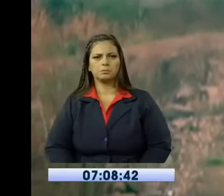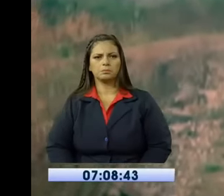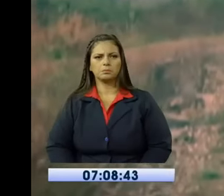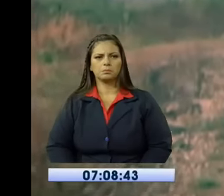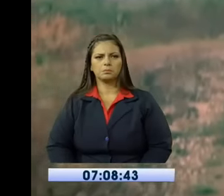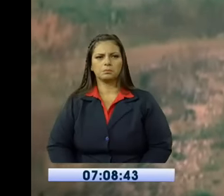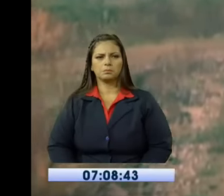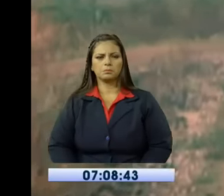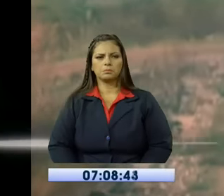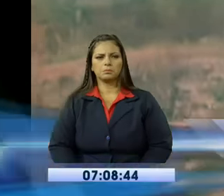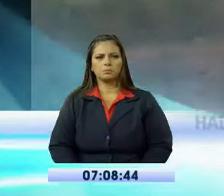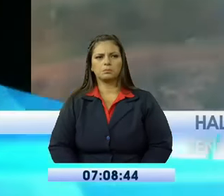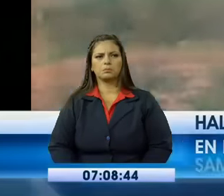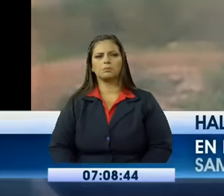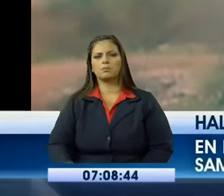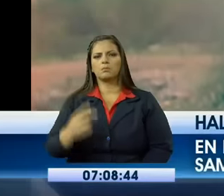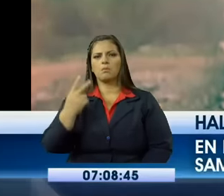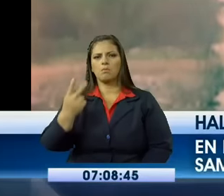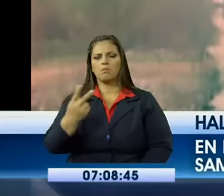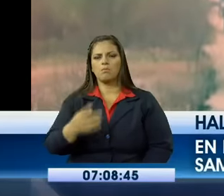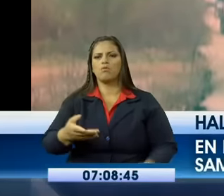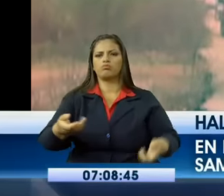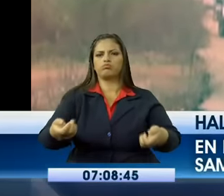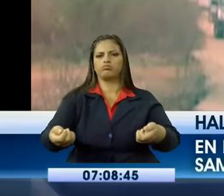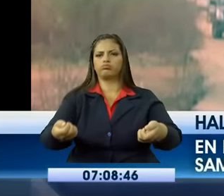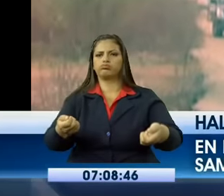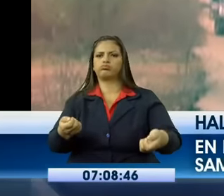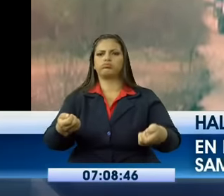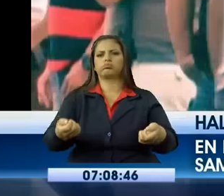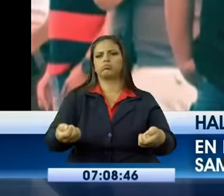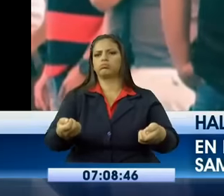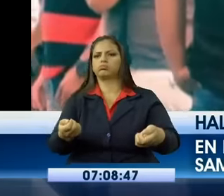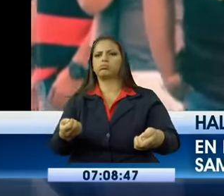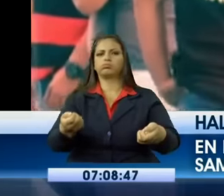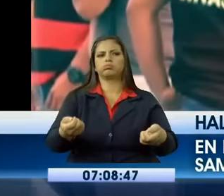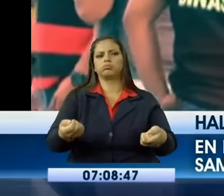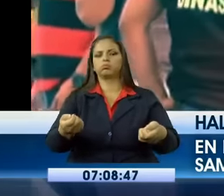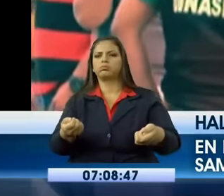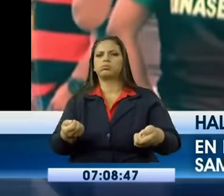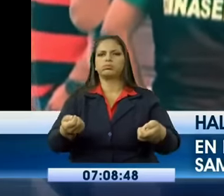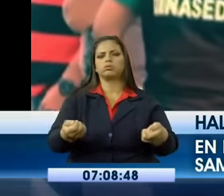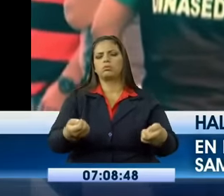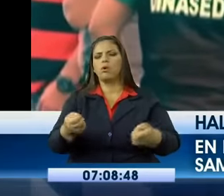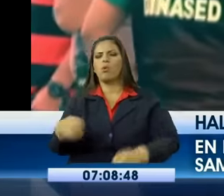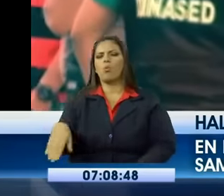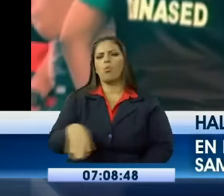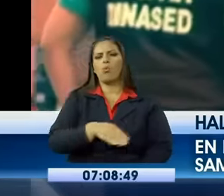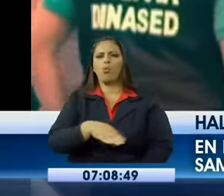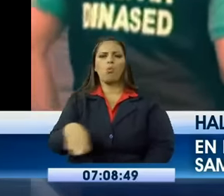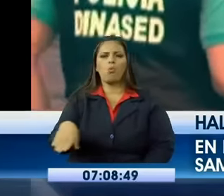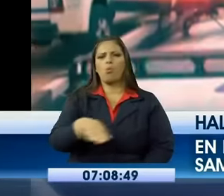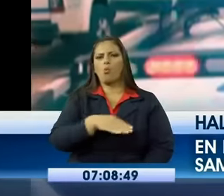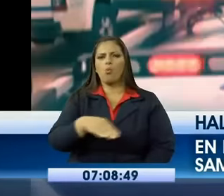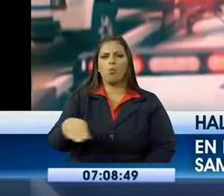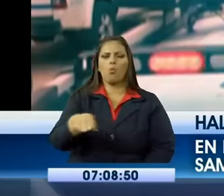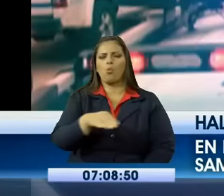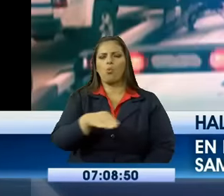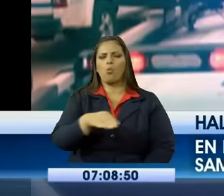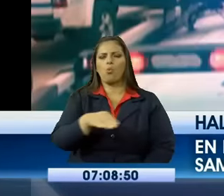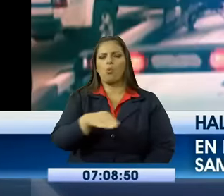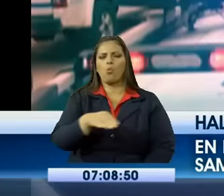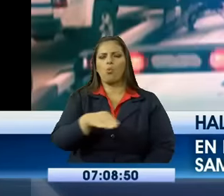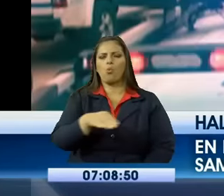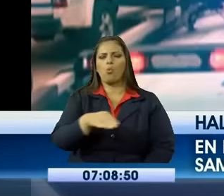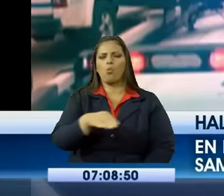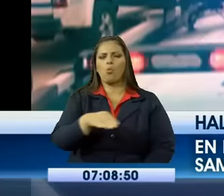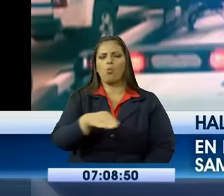El diario transitar de las volquetas que ejecutan obras en el sector se vio interrumpido por la inusual presencia de varios